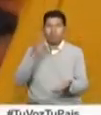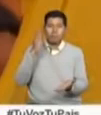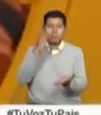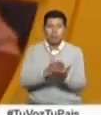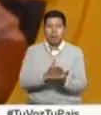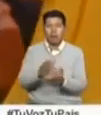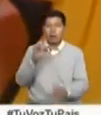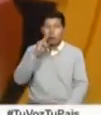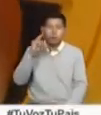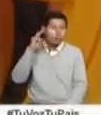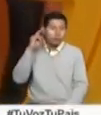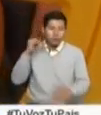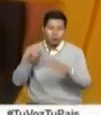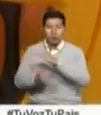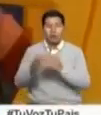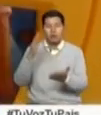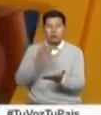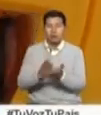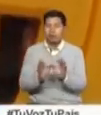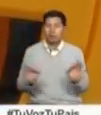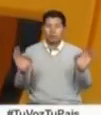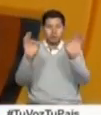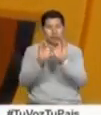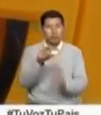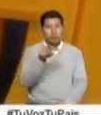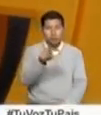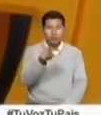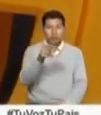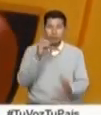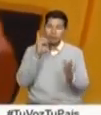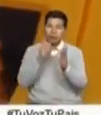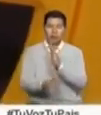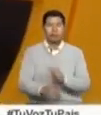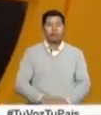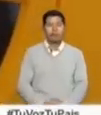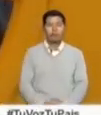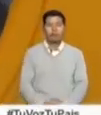impunidad. Es necesario su denuncia. Caterine Morejón, Noticiero Ciudadano.